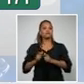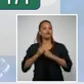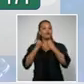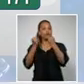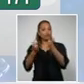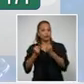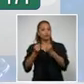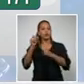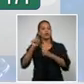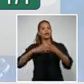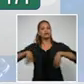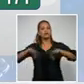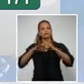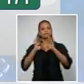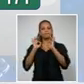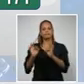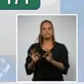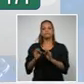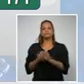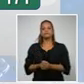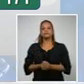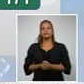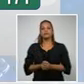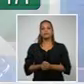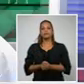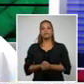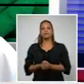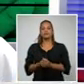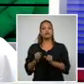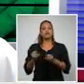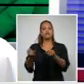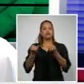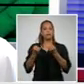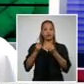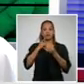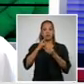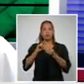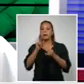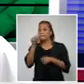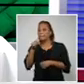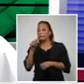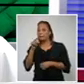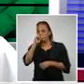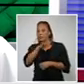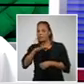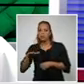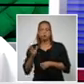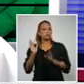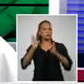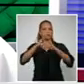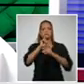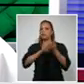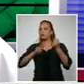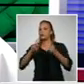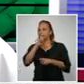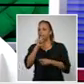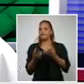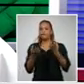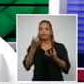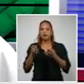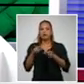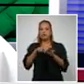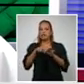comportamiento. No reportaron casos pediátricos ayer, ni Cienfuegos, ni el municipio especial Isla de la